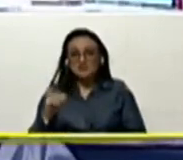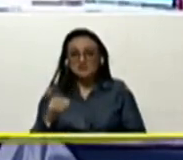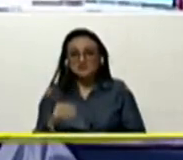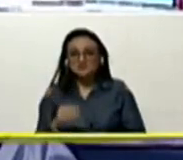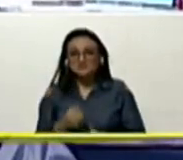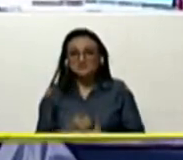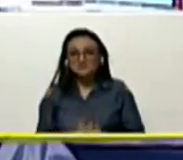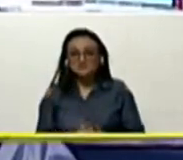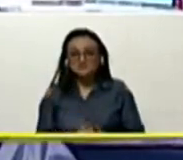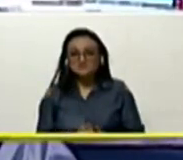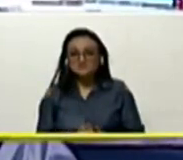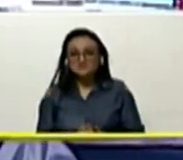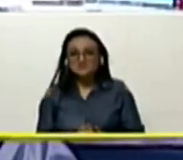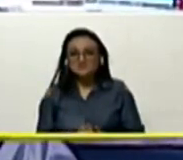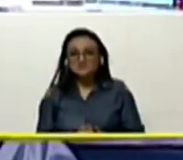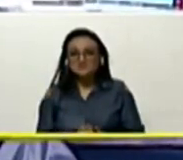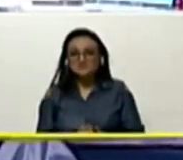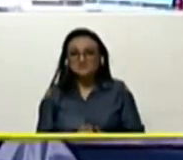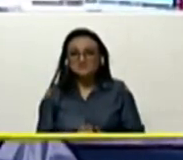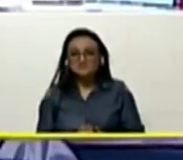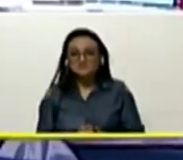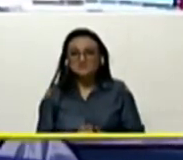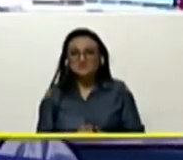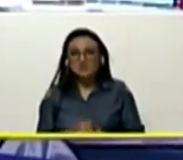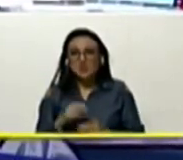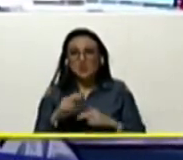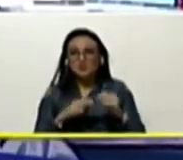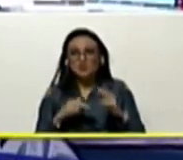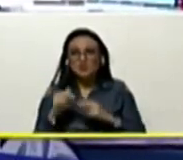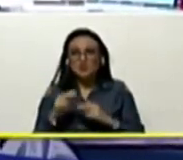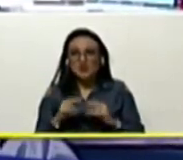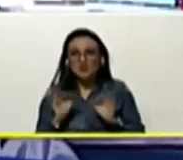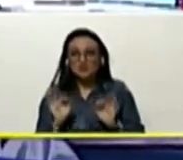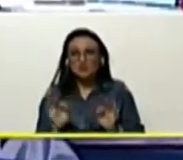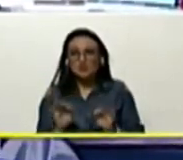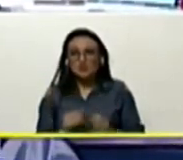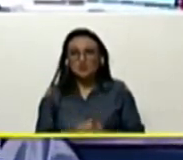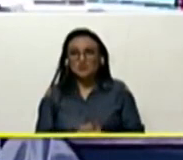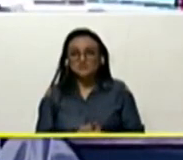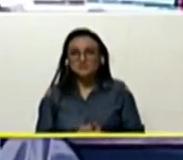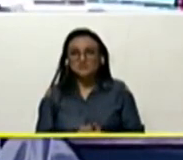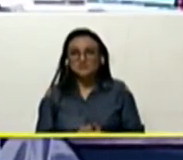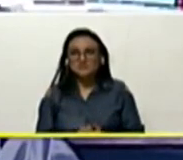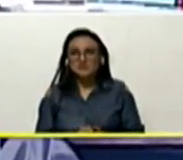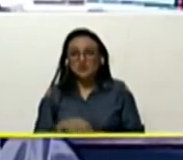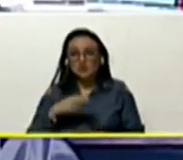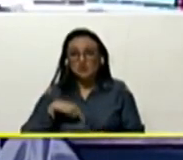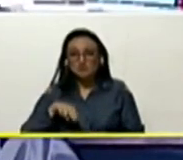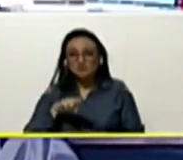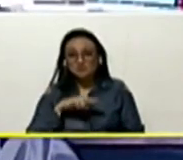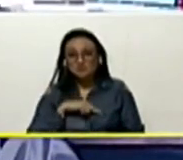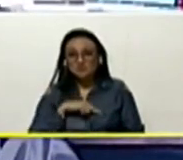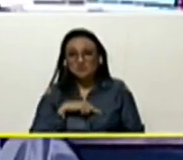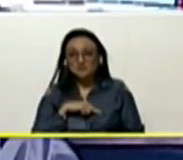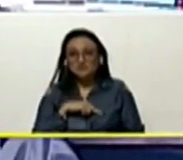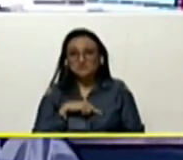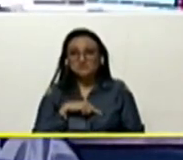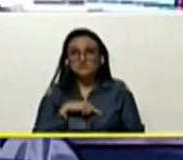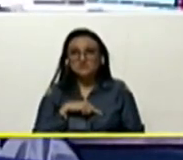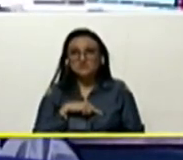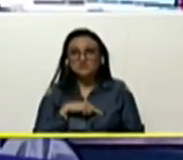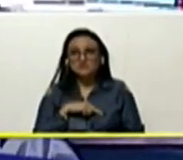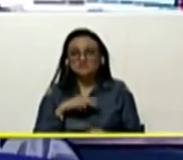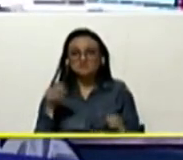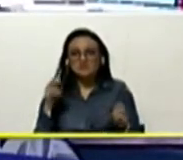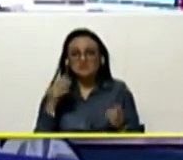sembrando, buscando, construyendo. Y nosotros, como que nos